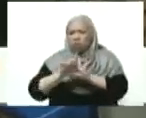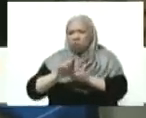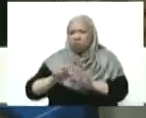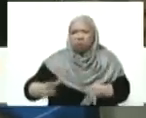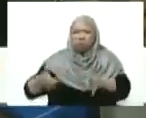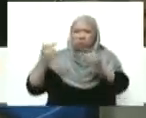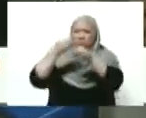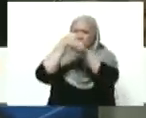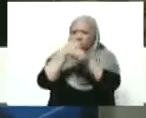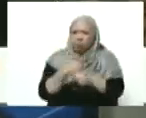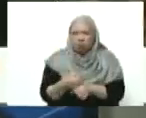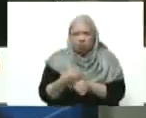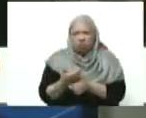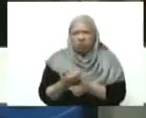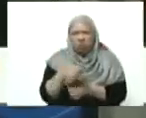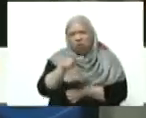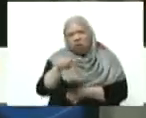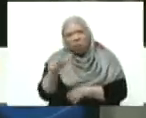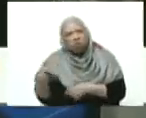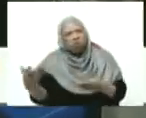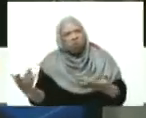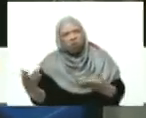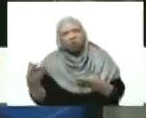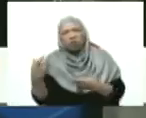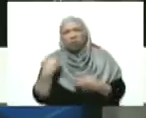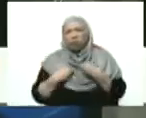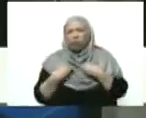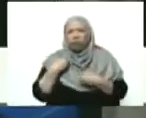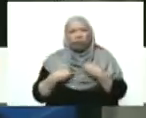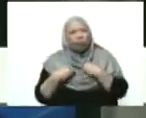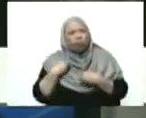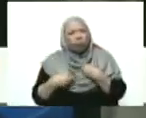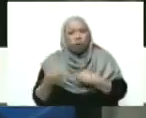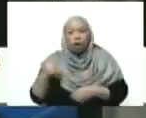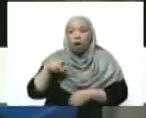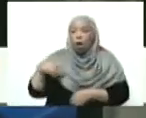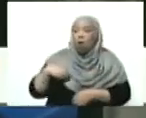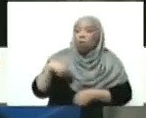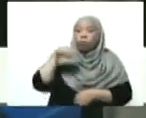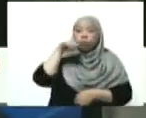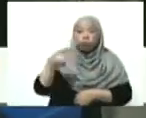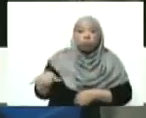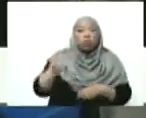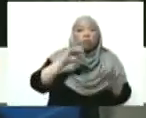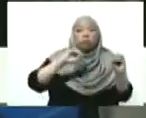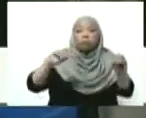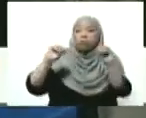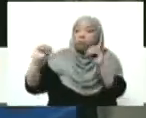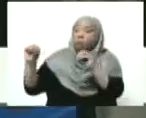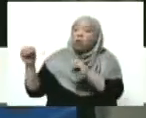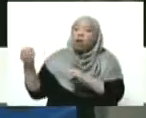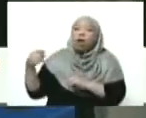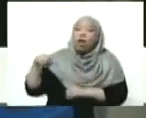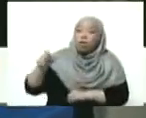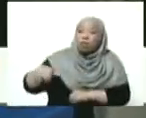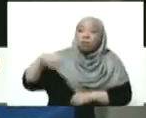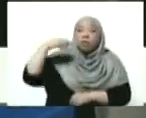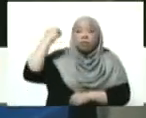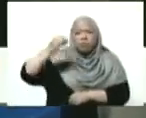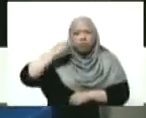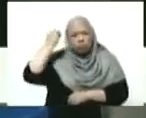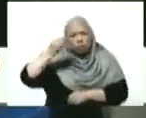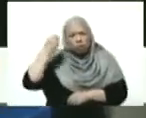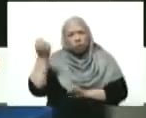la retención de nuestros tripulantes. Por eso es nuestro reclamo, porque sabemos que tenemos la verdad, conocemos la verdad, y la verdad la